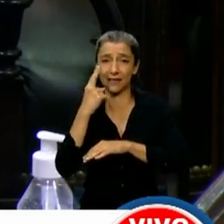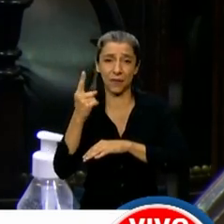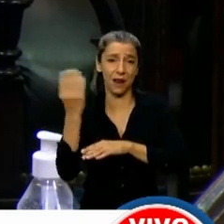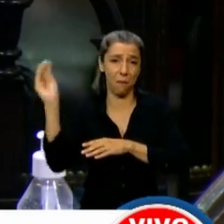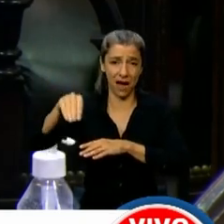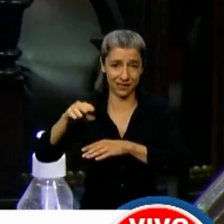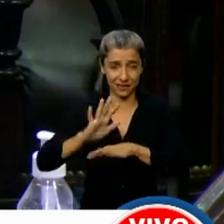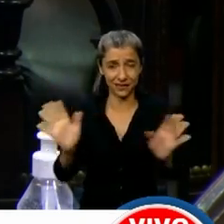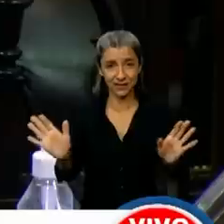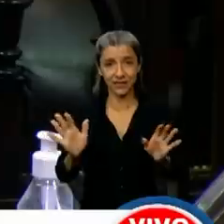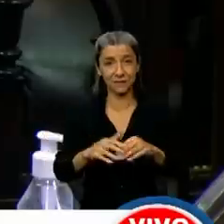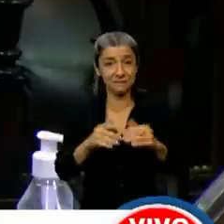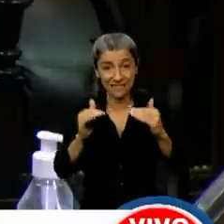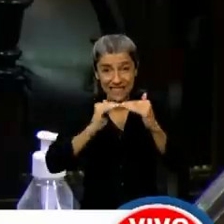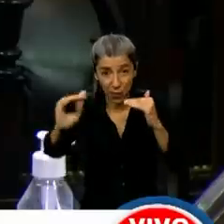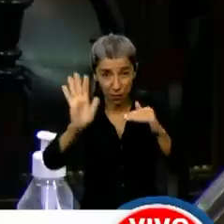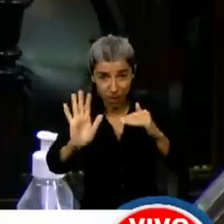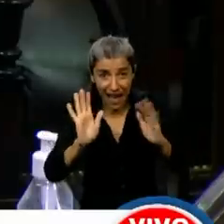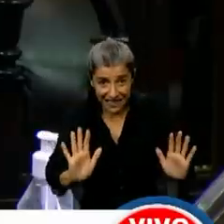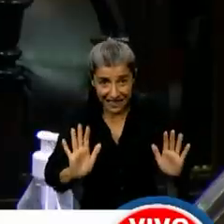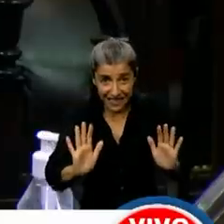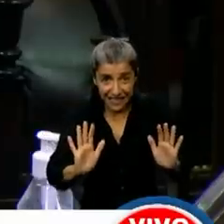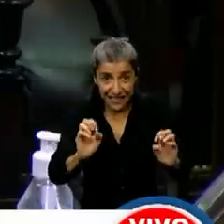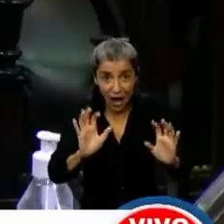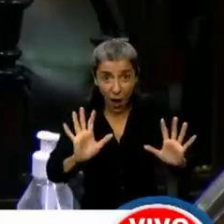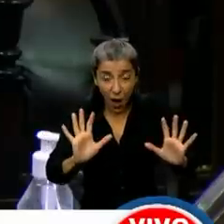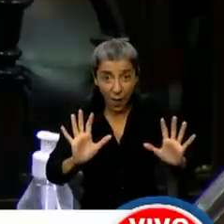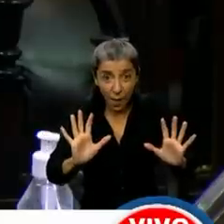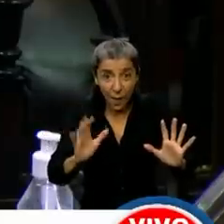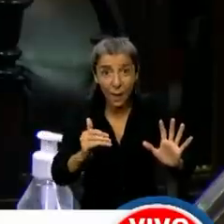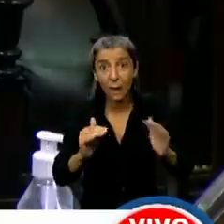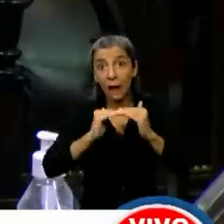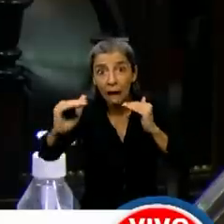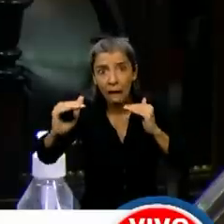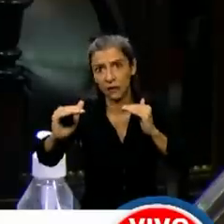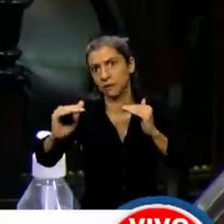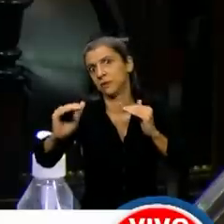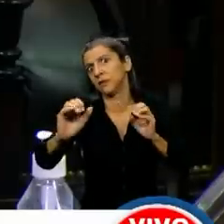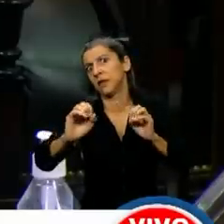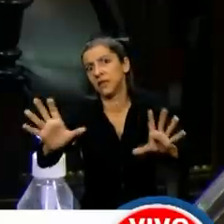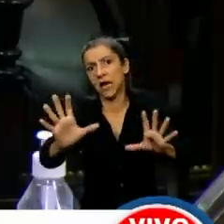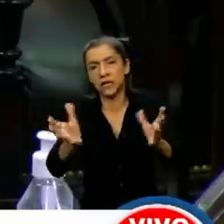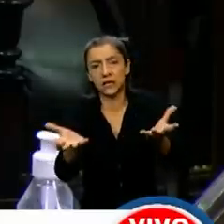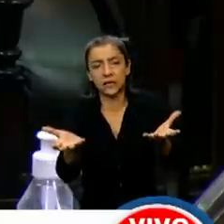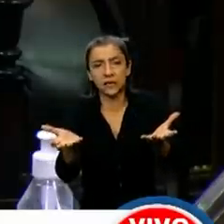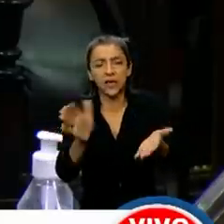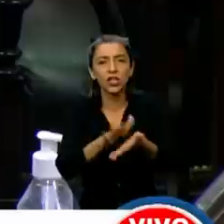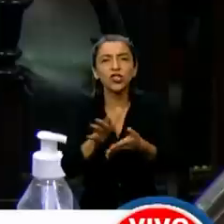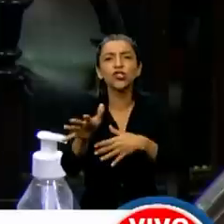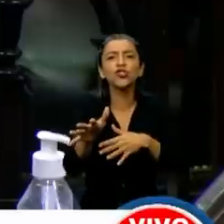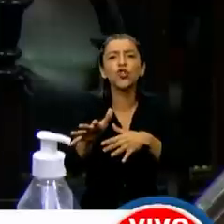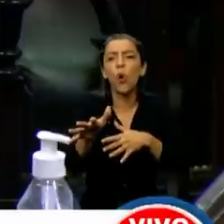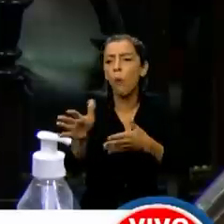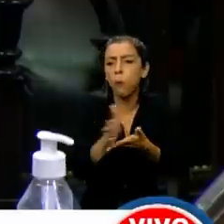es estabilidad en el desastre el segundo dinamismo productivo es una pregunta no hablan con los